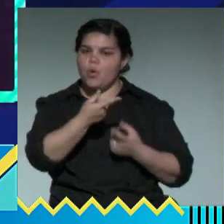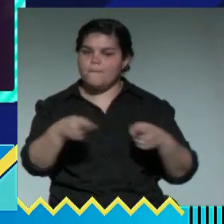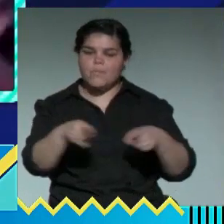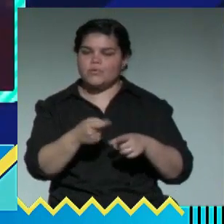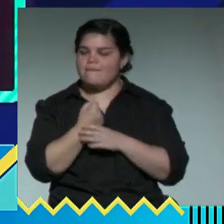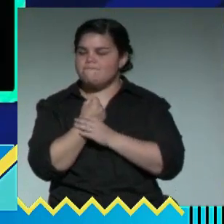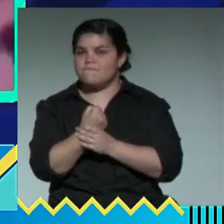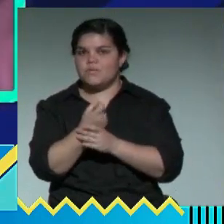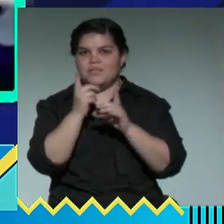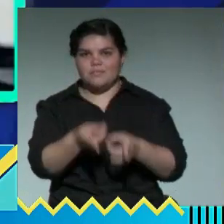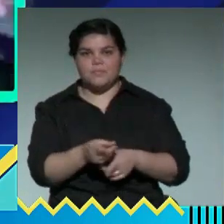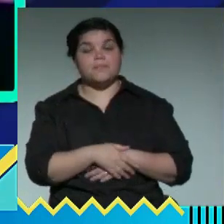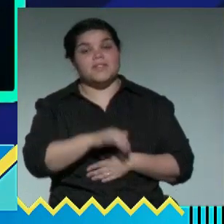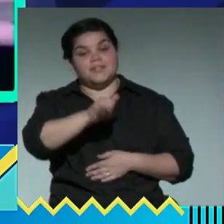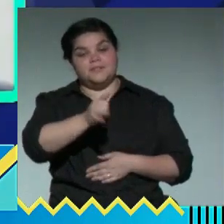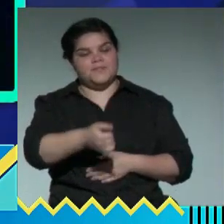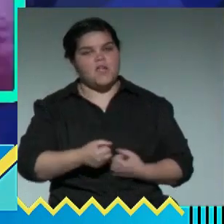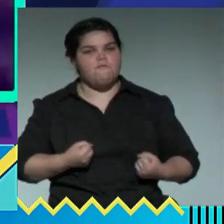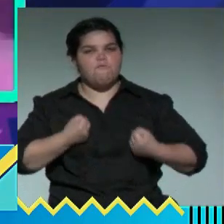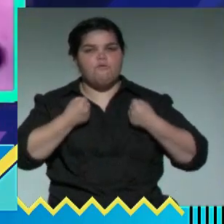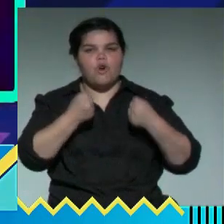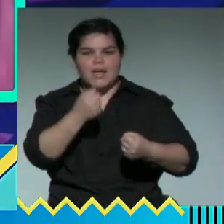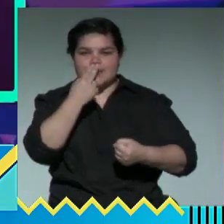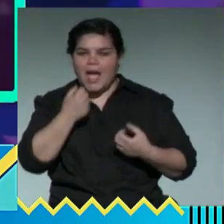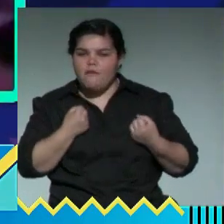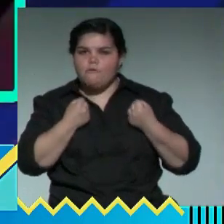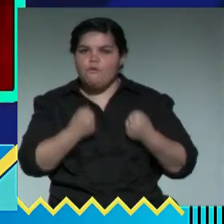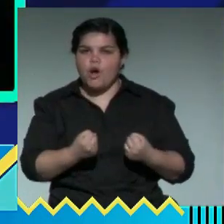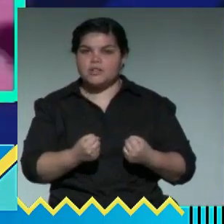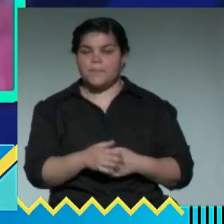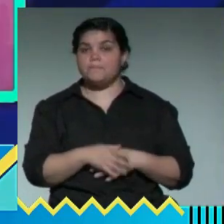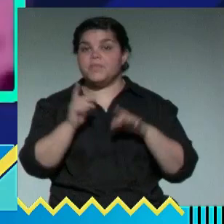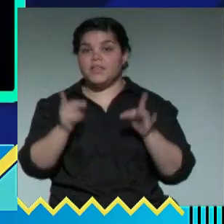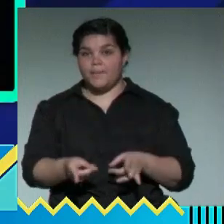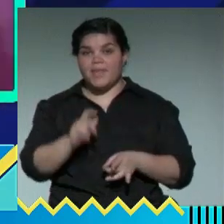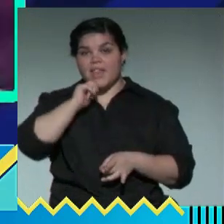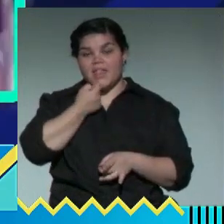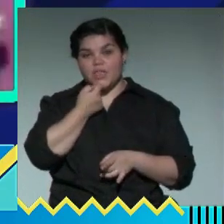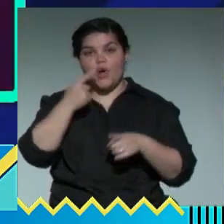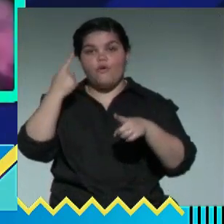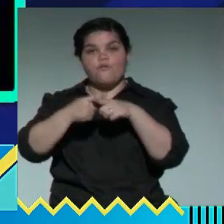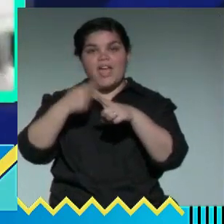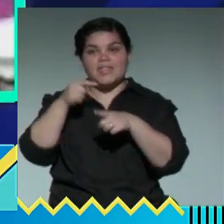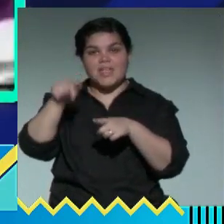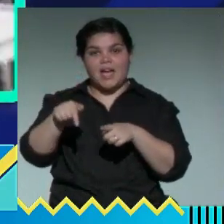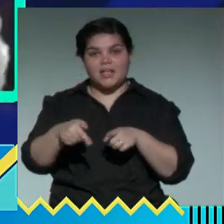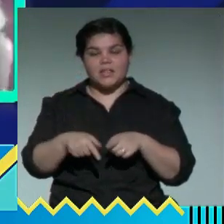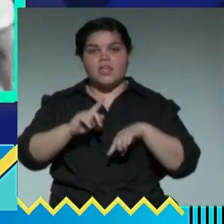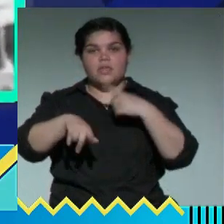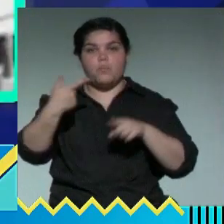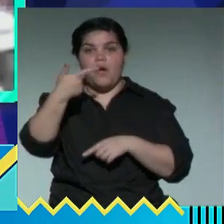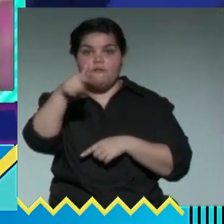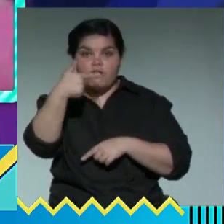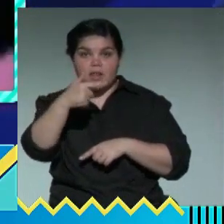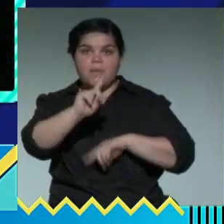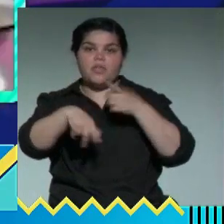sí, bueno. Sí, no, es realmente increíble la energía que se vive. Y lo bueno de tocar en el festival es que se va a filmar todo y lo van a poder ver de